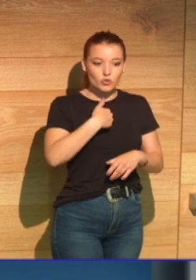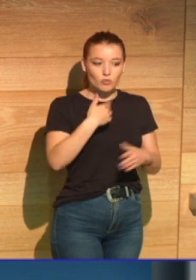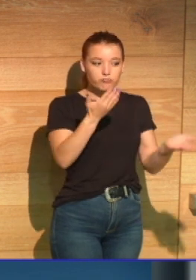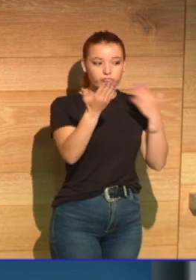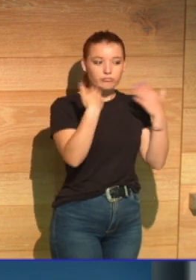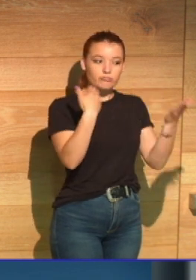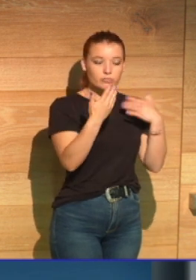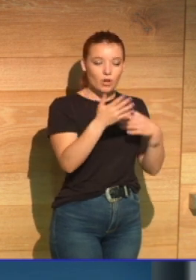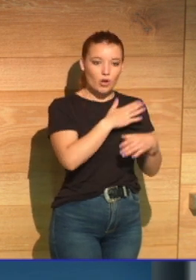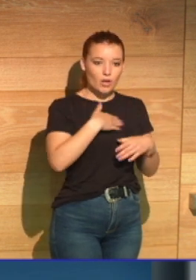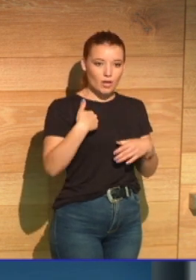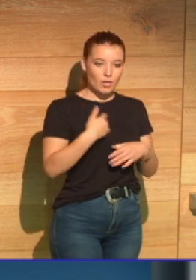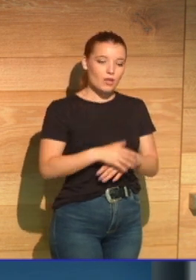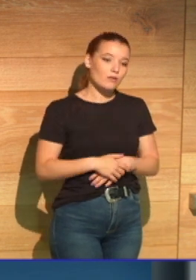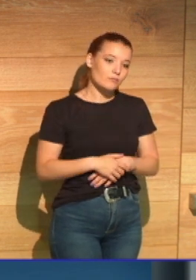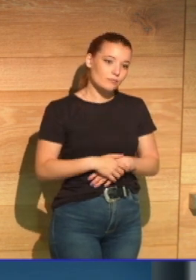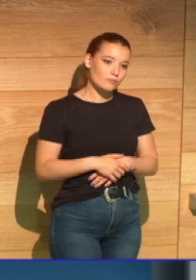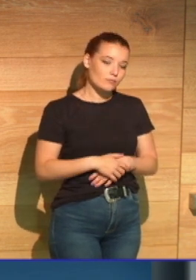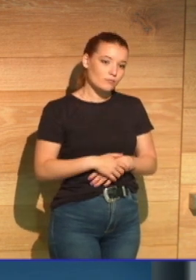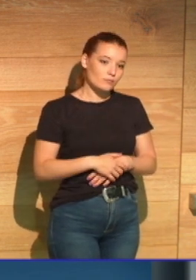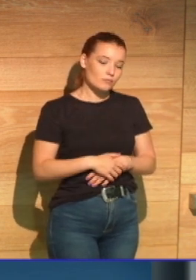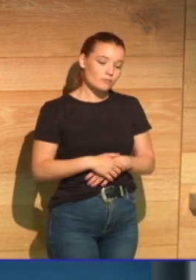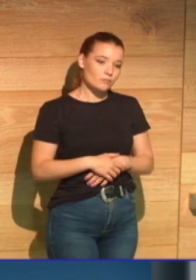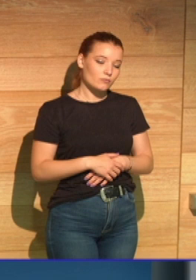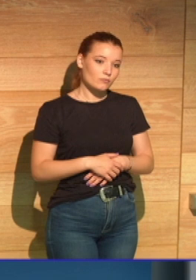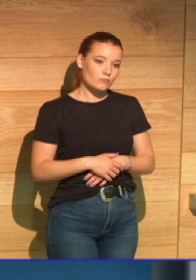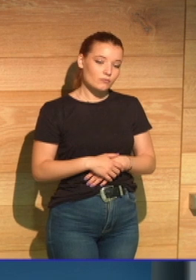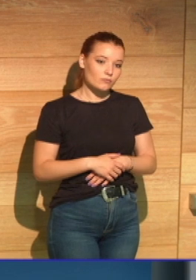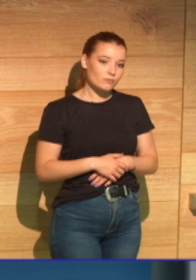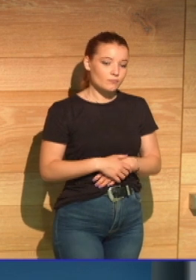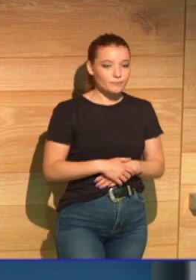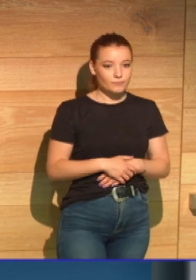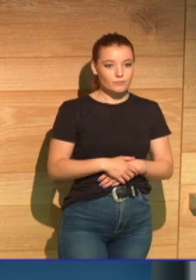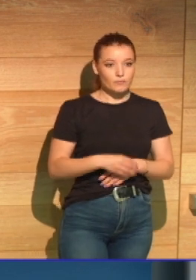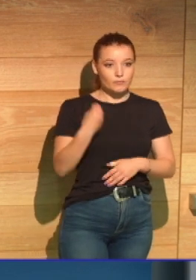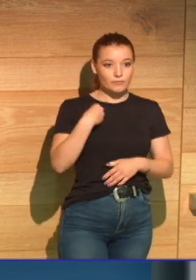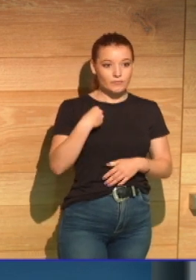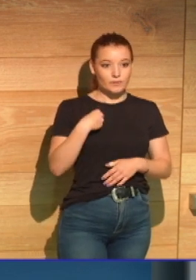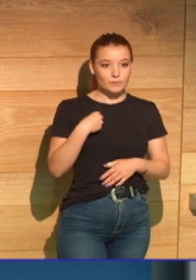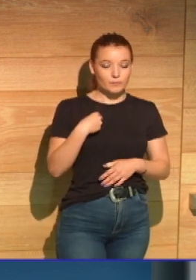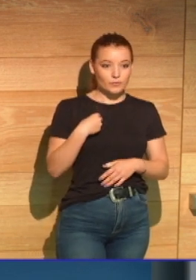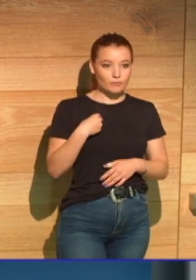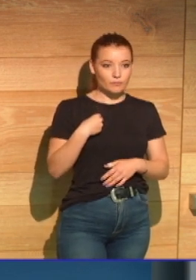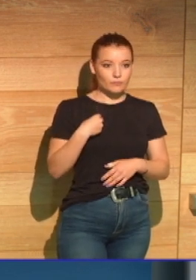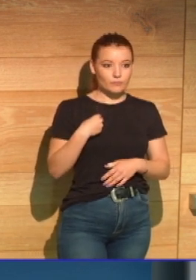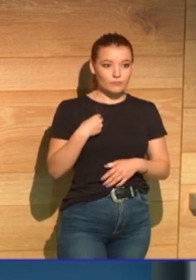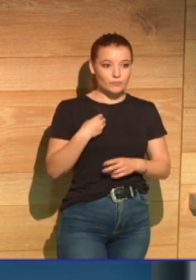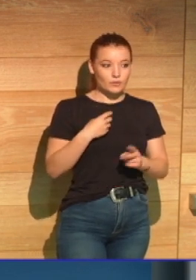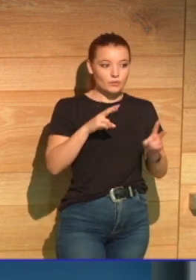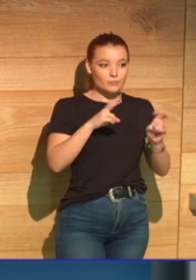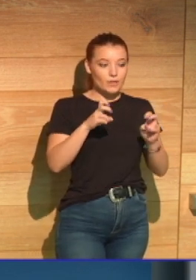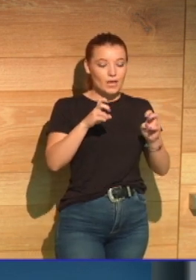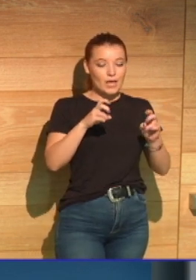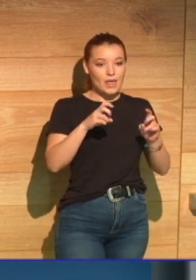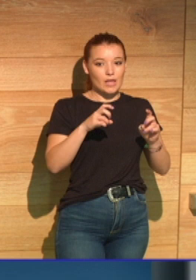ustedes y traer en el posicionamiento de esta discusión en la que nos encontramos ahora. Y tiene que ver, digamos, primero por las grandes enseñanzas que